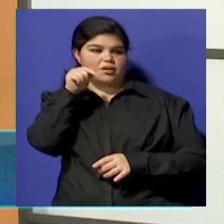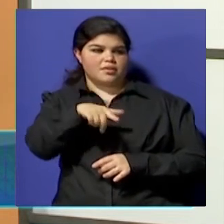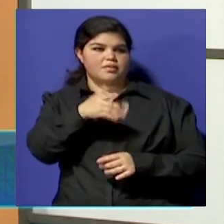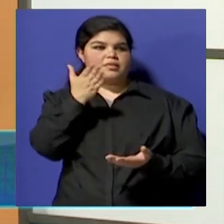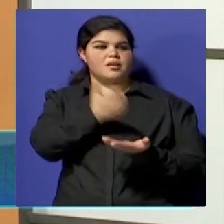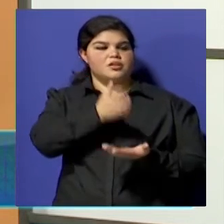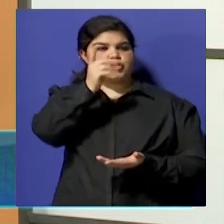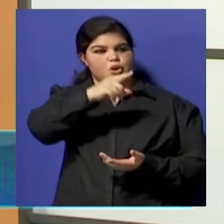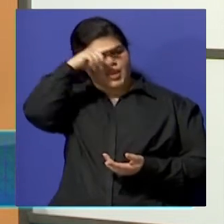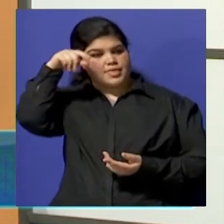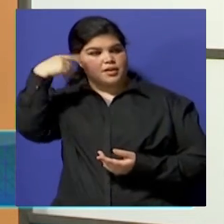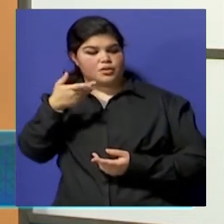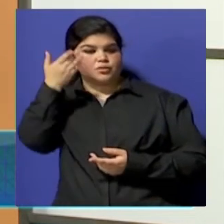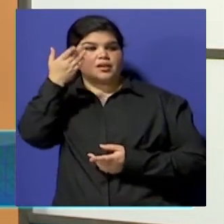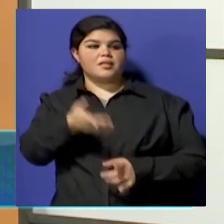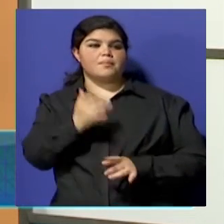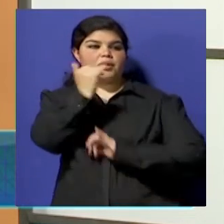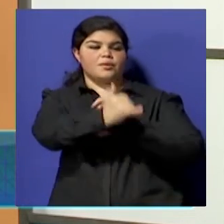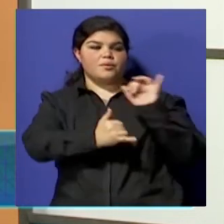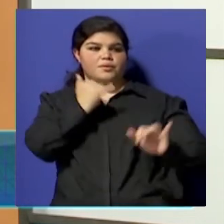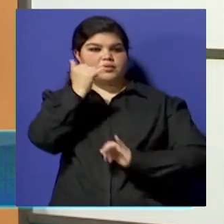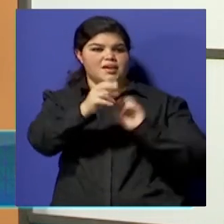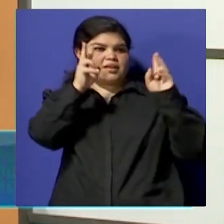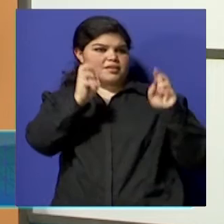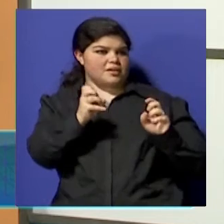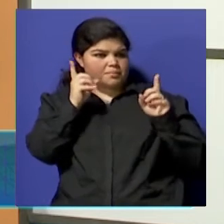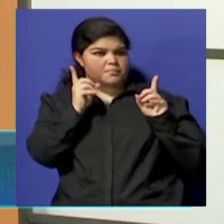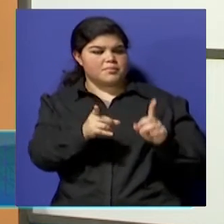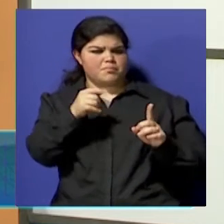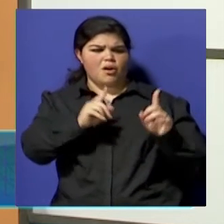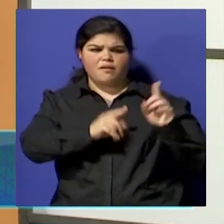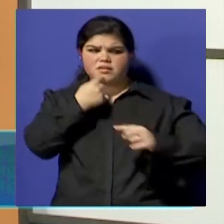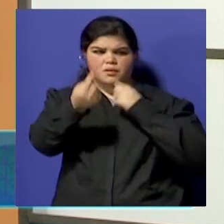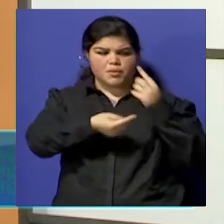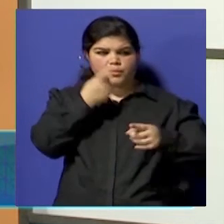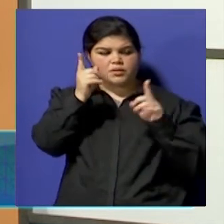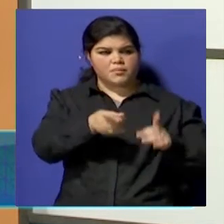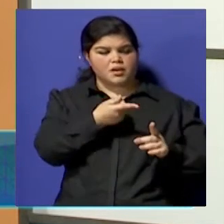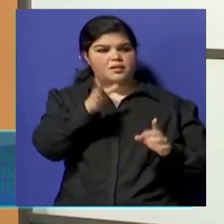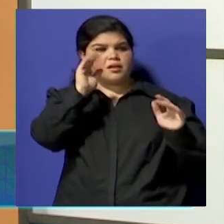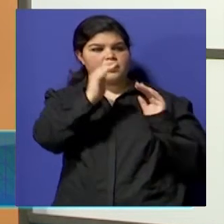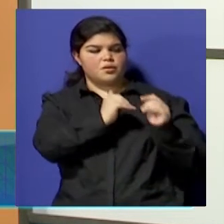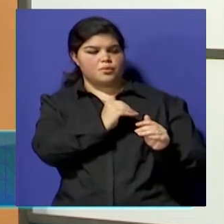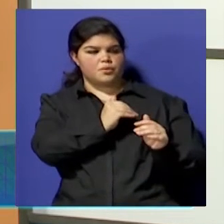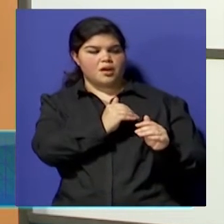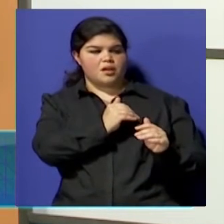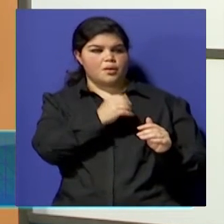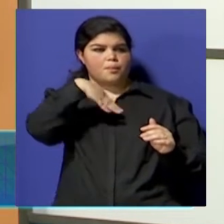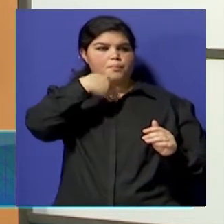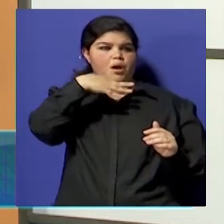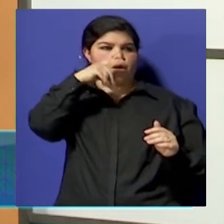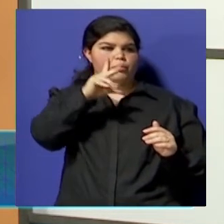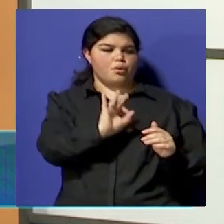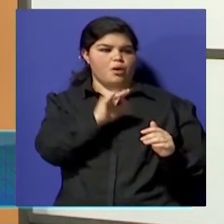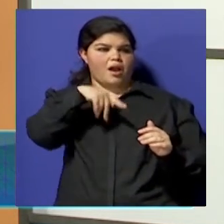Internacional y también se ha referido mucho sobre este tema, incluso lo hemos consultado. Te quiero saludar, Pablo, junto con Gerardo, aquí en el canal de